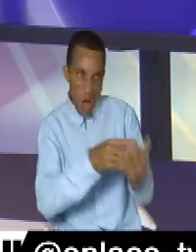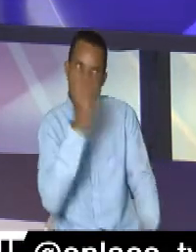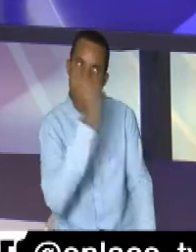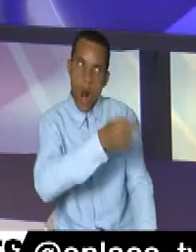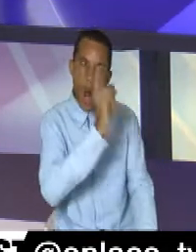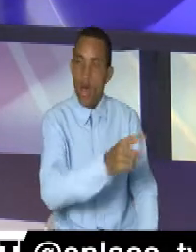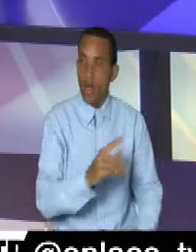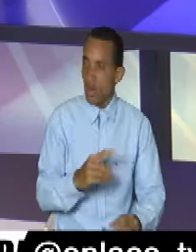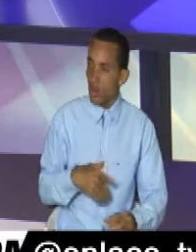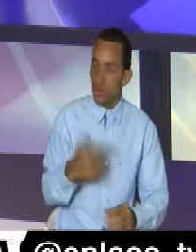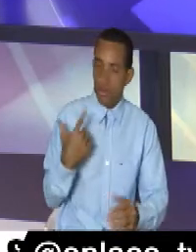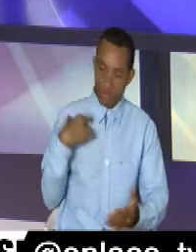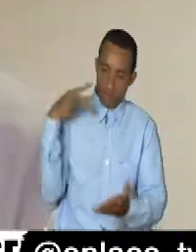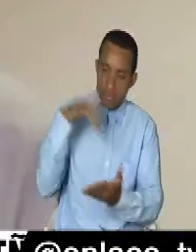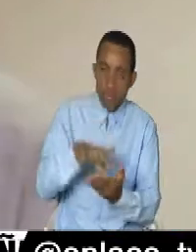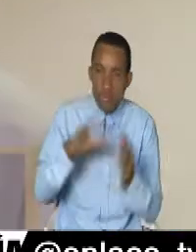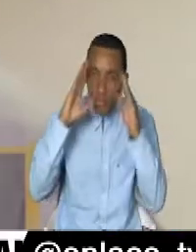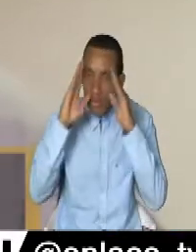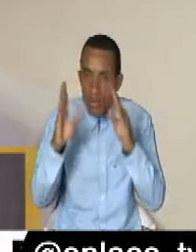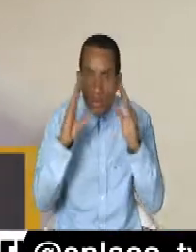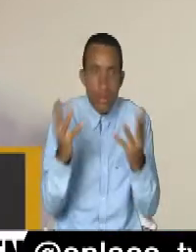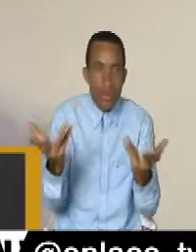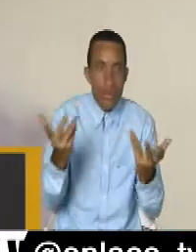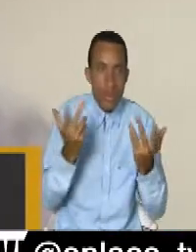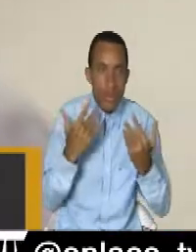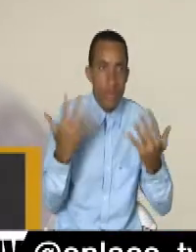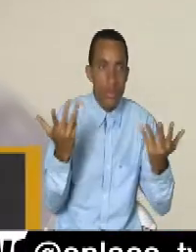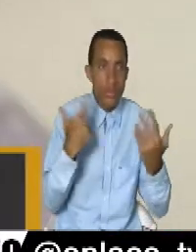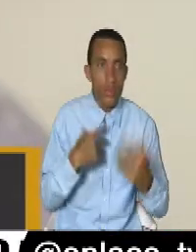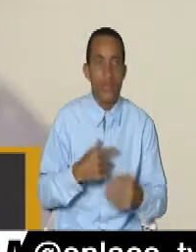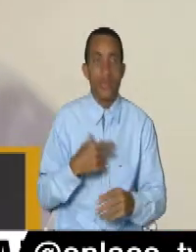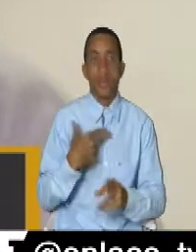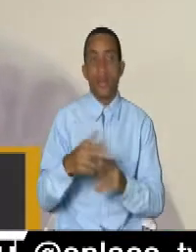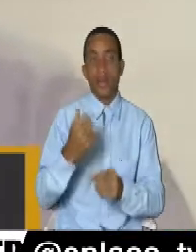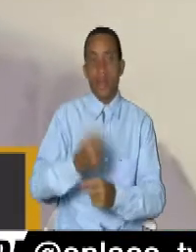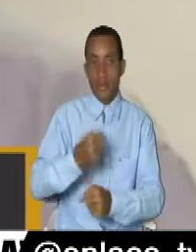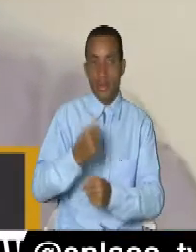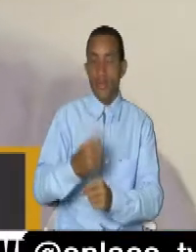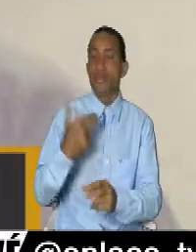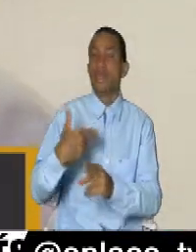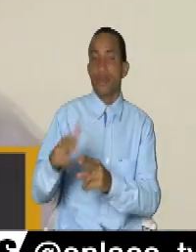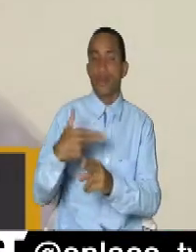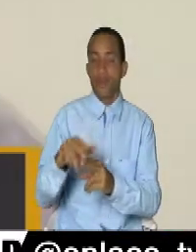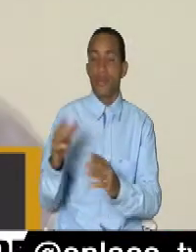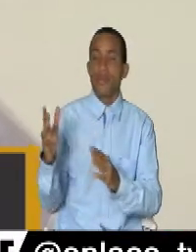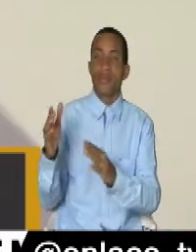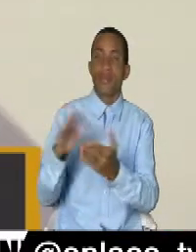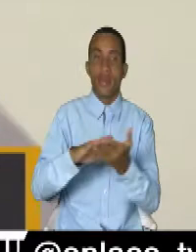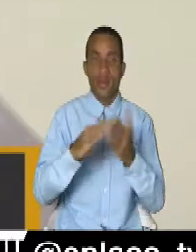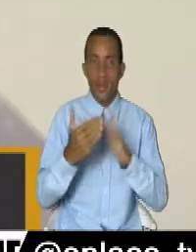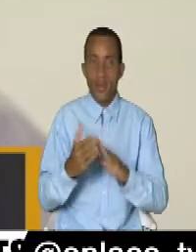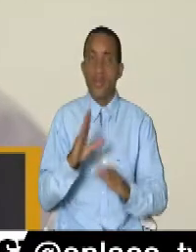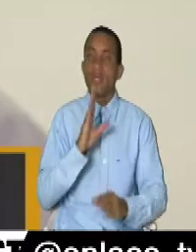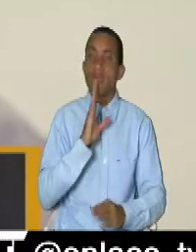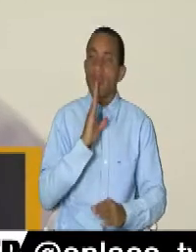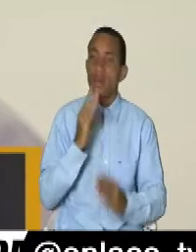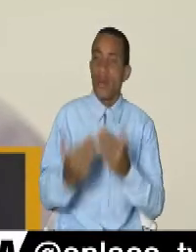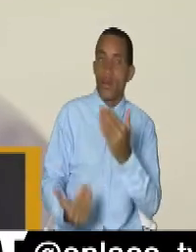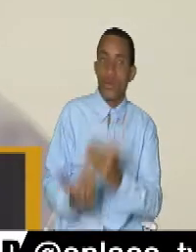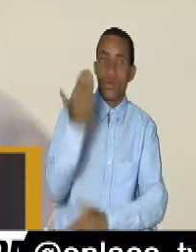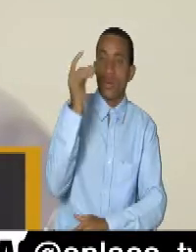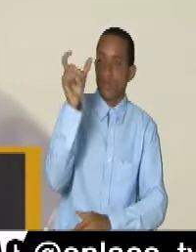Magdalena Medio. Estamos trabajando y que próximamente le vamos a contar a la comunidad ¿Quién será nuestro nuevo defensor en